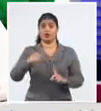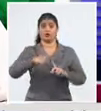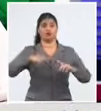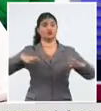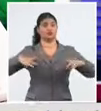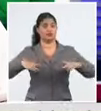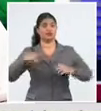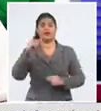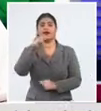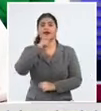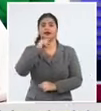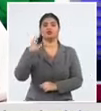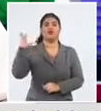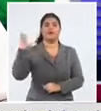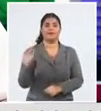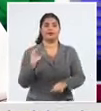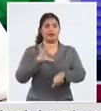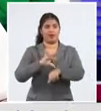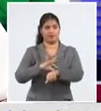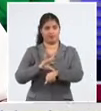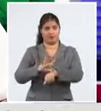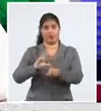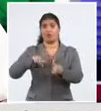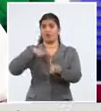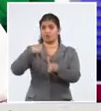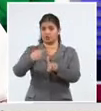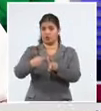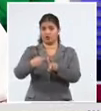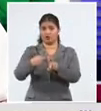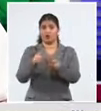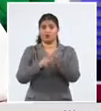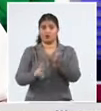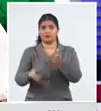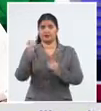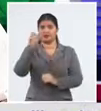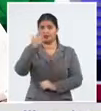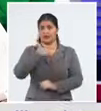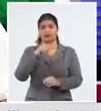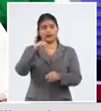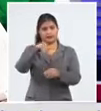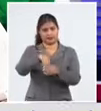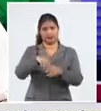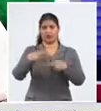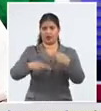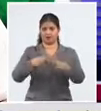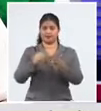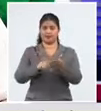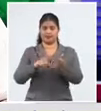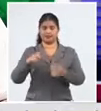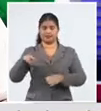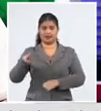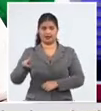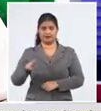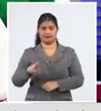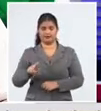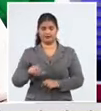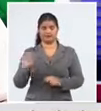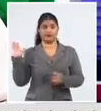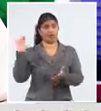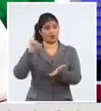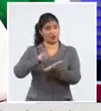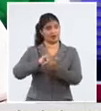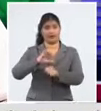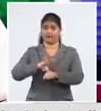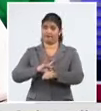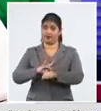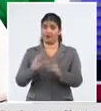se diagnosticaron en la provincia de Ciego de Ávila. En resumen, extranjeros diagnosticados ayer